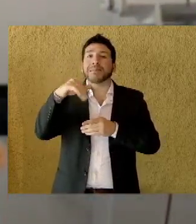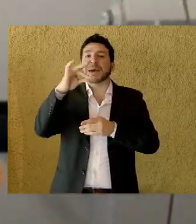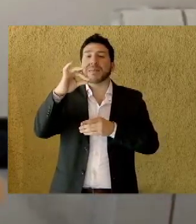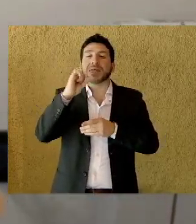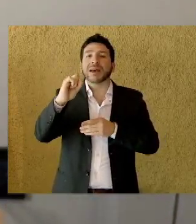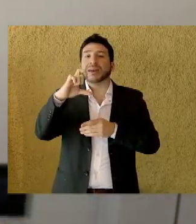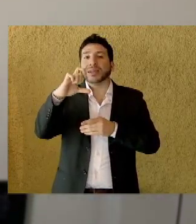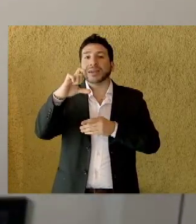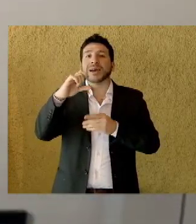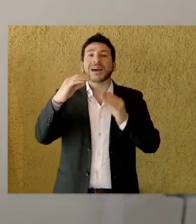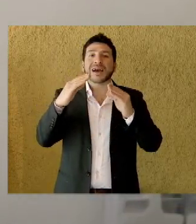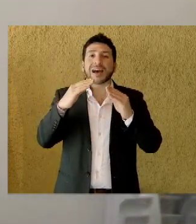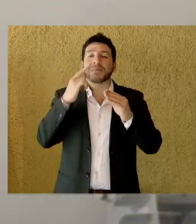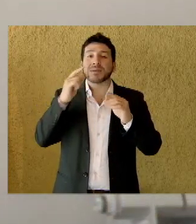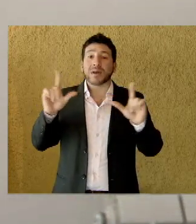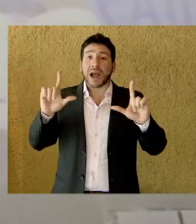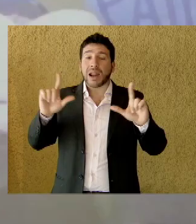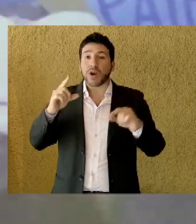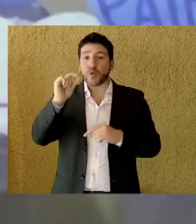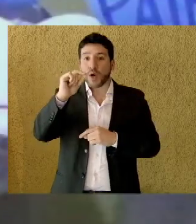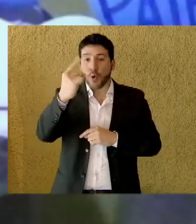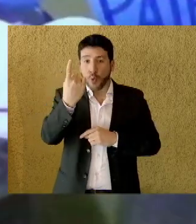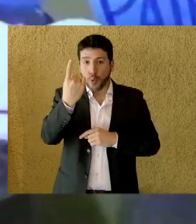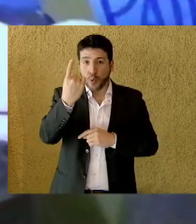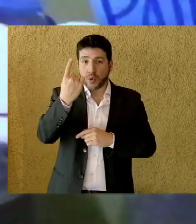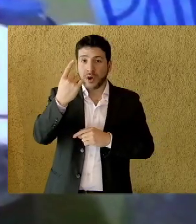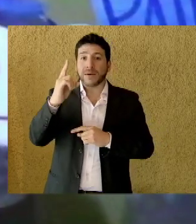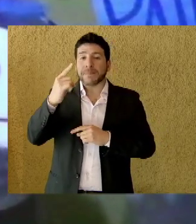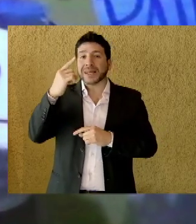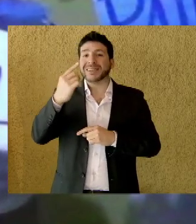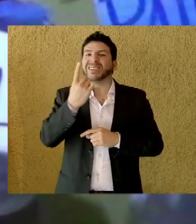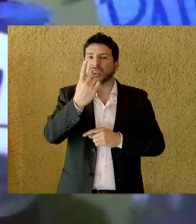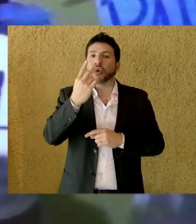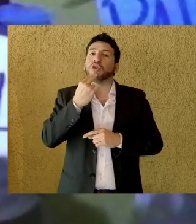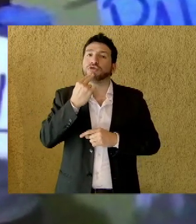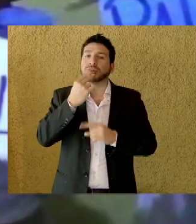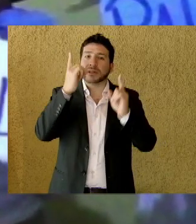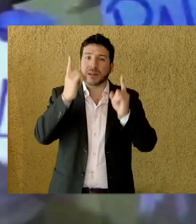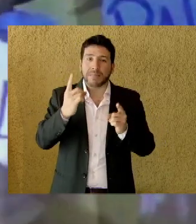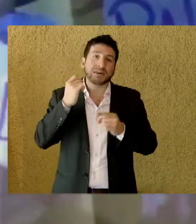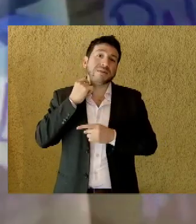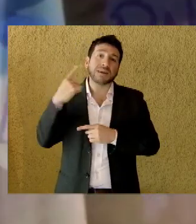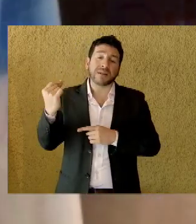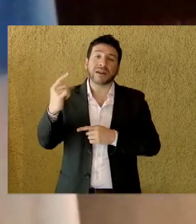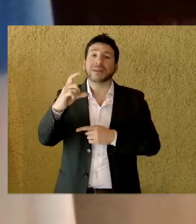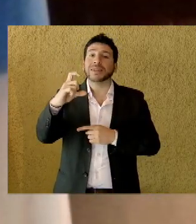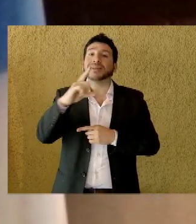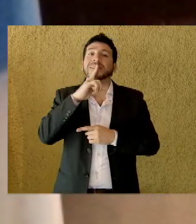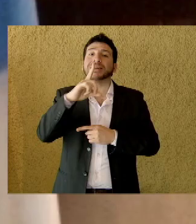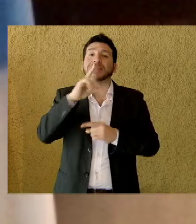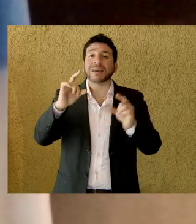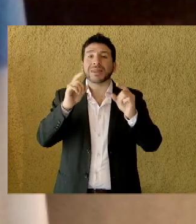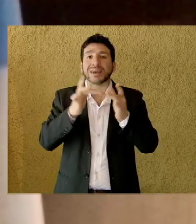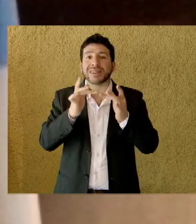CTC-MMEDS, Canal 1, Cable Analógico, Canal 7 Digital y Canal 111. En San Rafael nos pueden ver a través de CTC Cable Analógico,